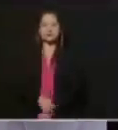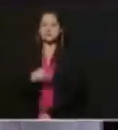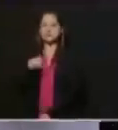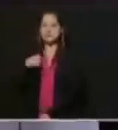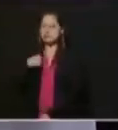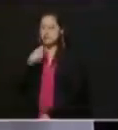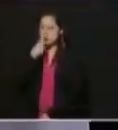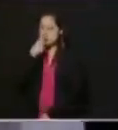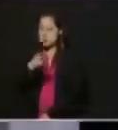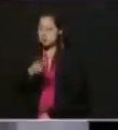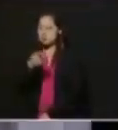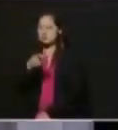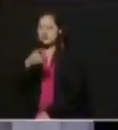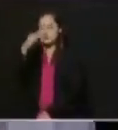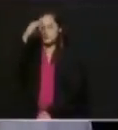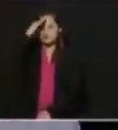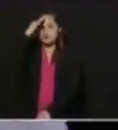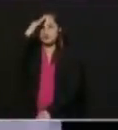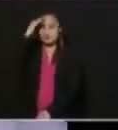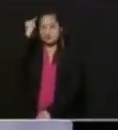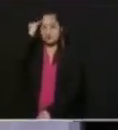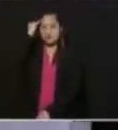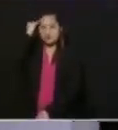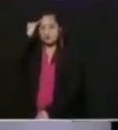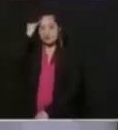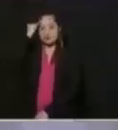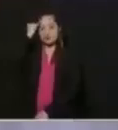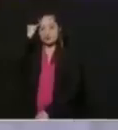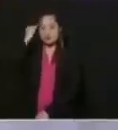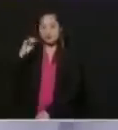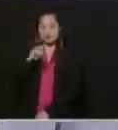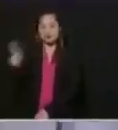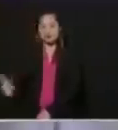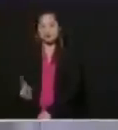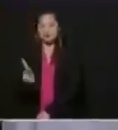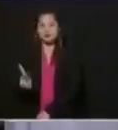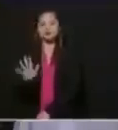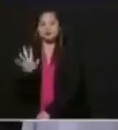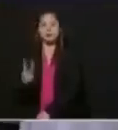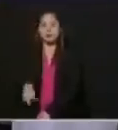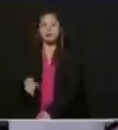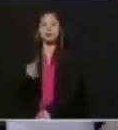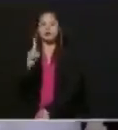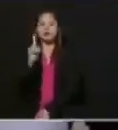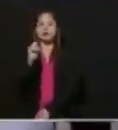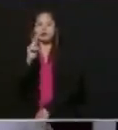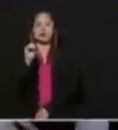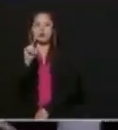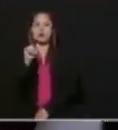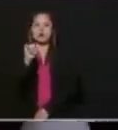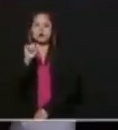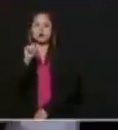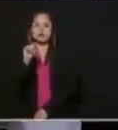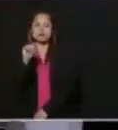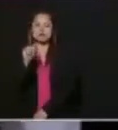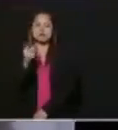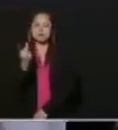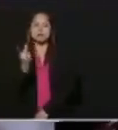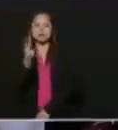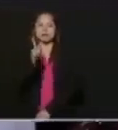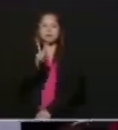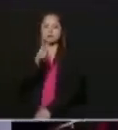el pensamiento indígena, y esto hay que tenerlo muy presente, es dualista, es dual. Por eso estas oposiciones,